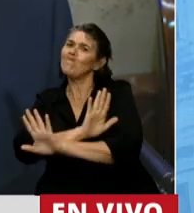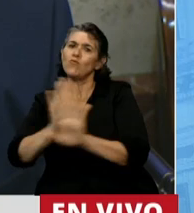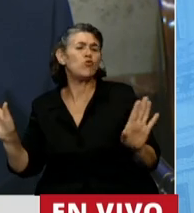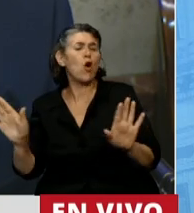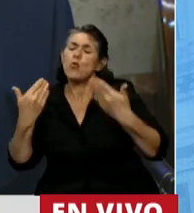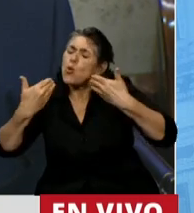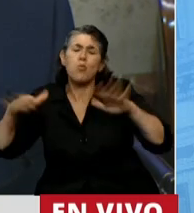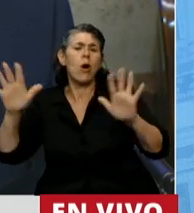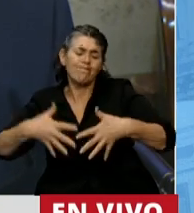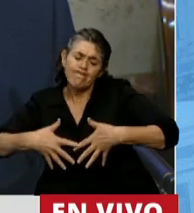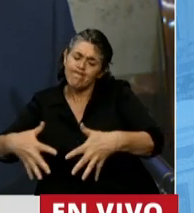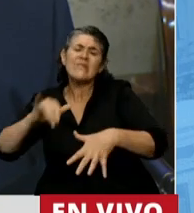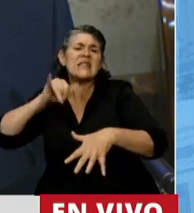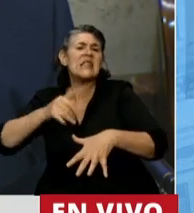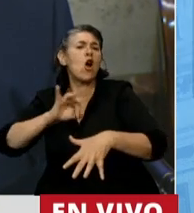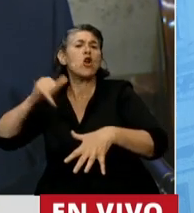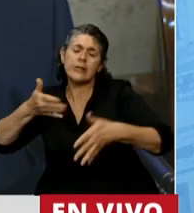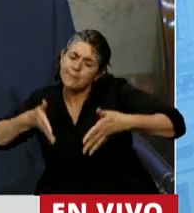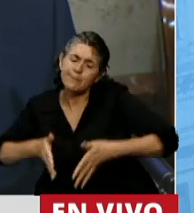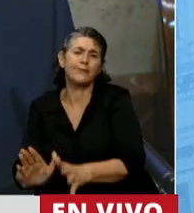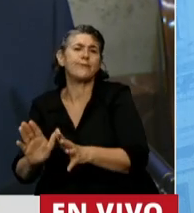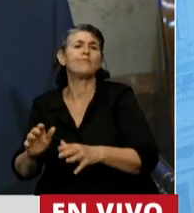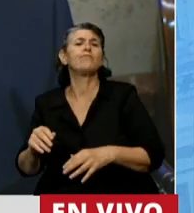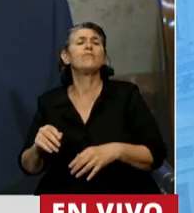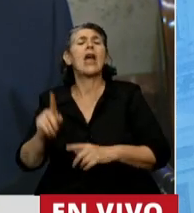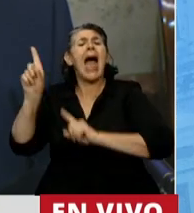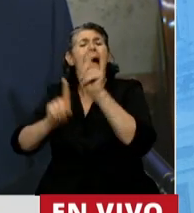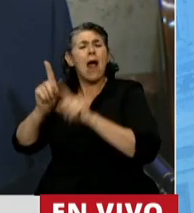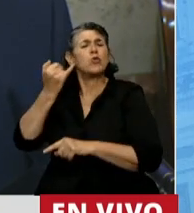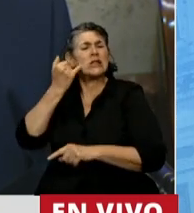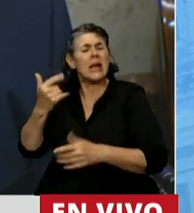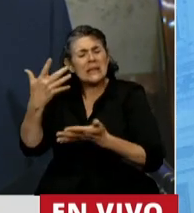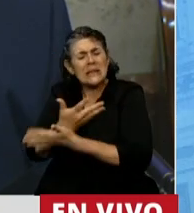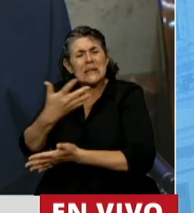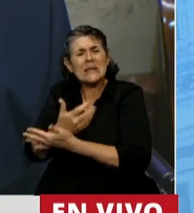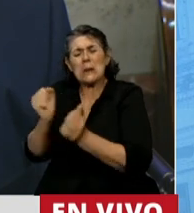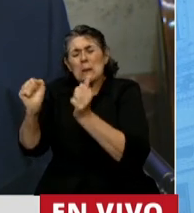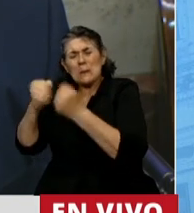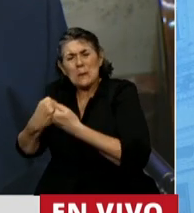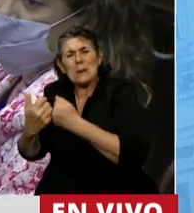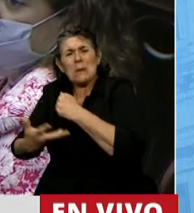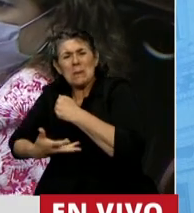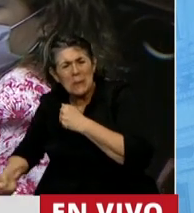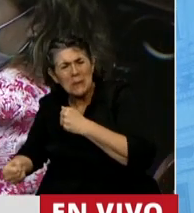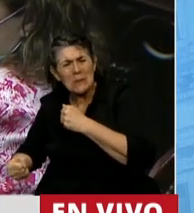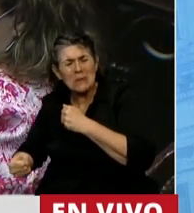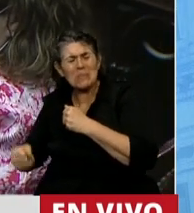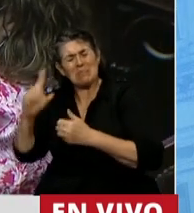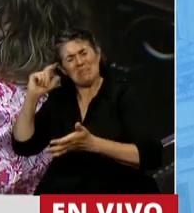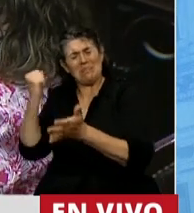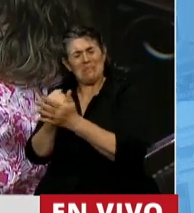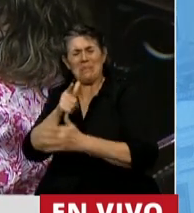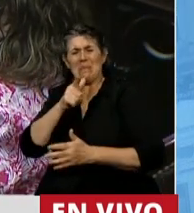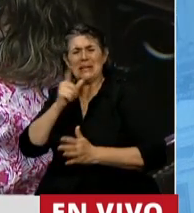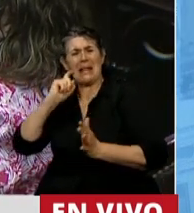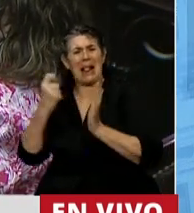peores condiciones. Para las que sufrieron la clandestinidad y padecieron el estigma de la ilegalidad y también